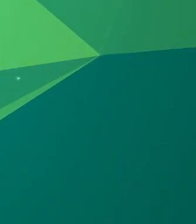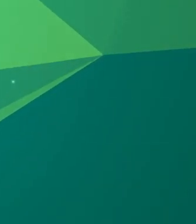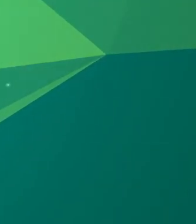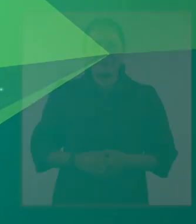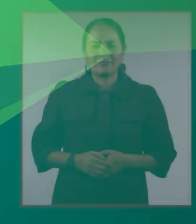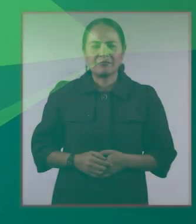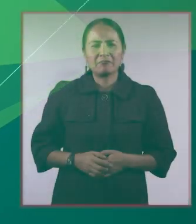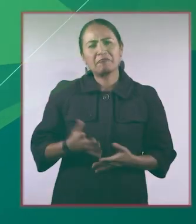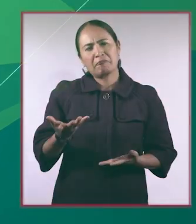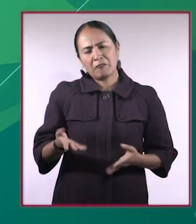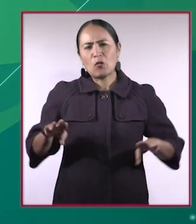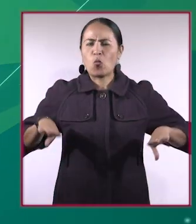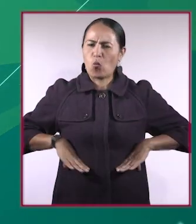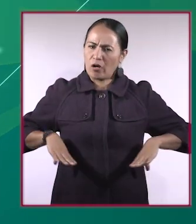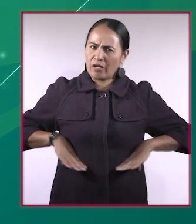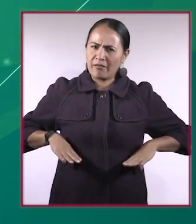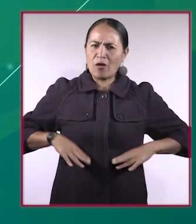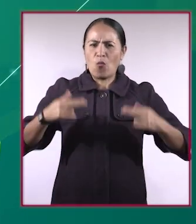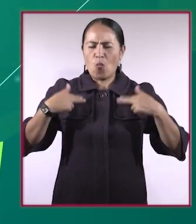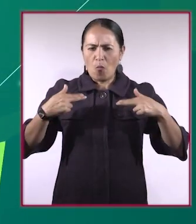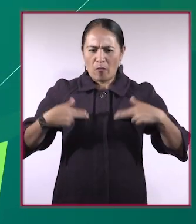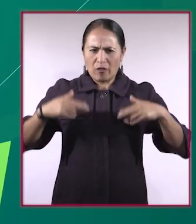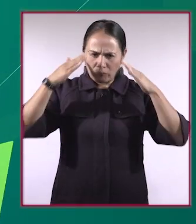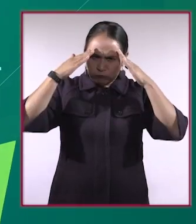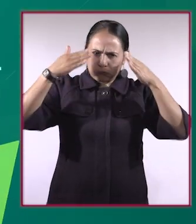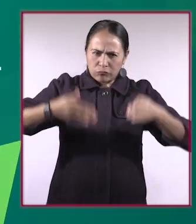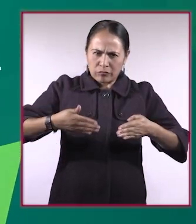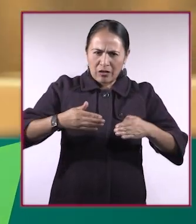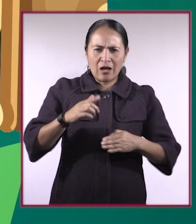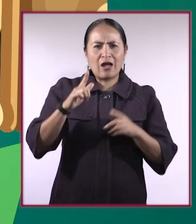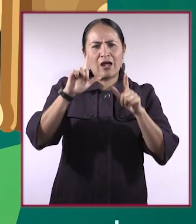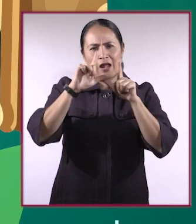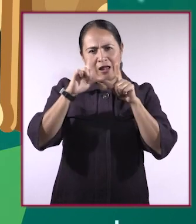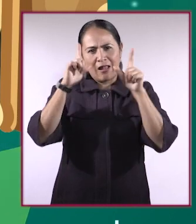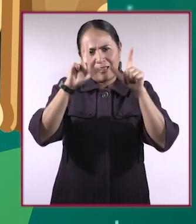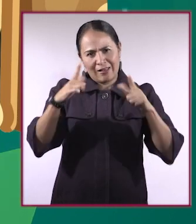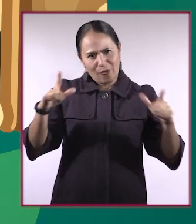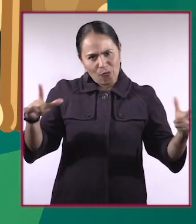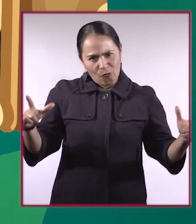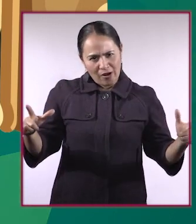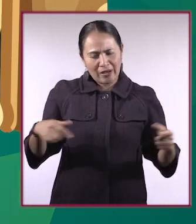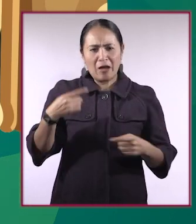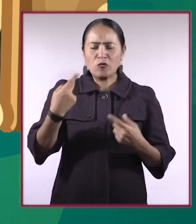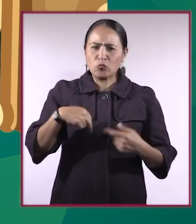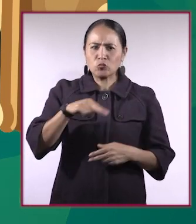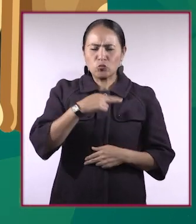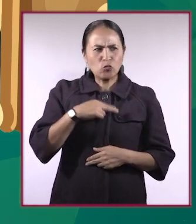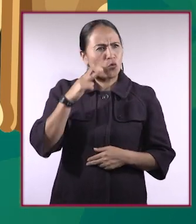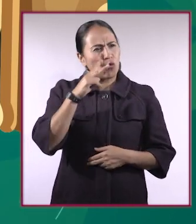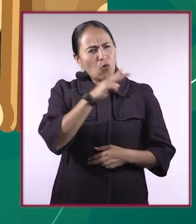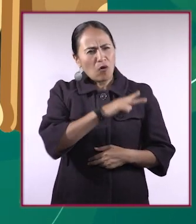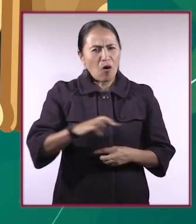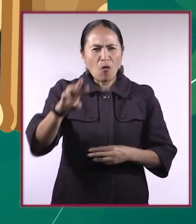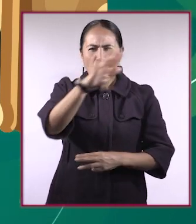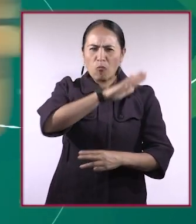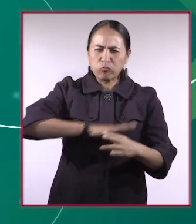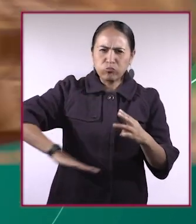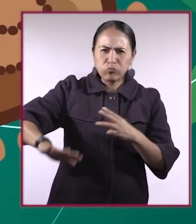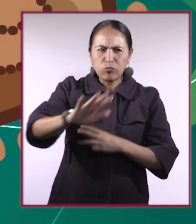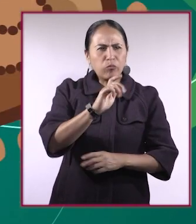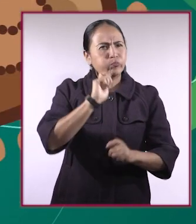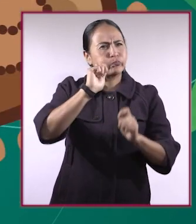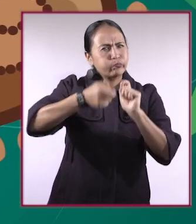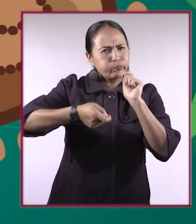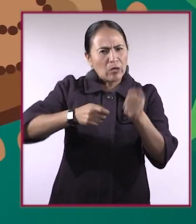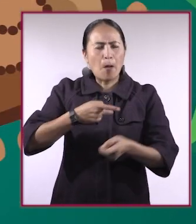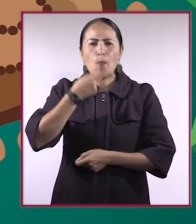Una de las cualidades humanas que más nos define es el lenguaje. Somos seres que codificamos el mundo que nos rodea con